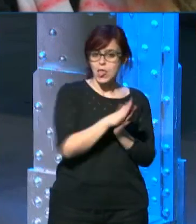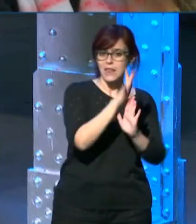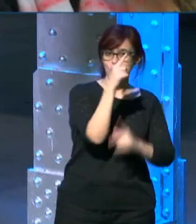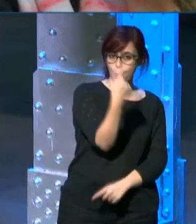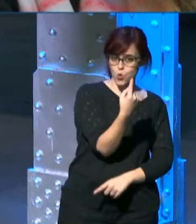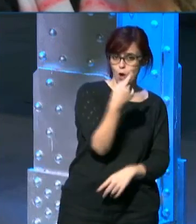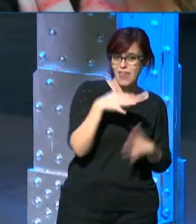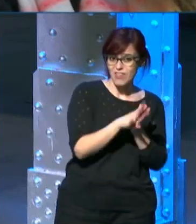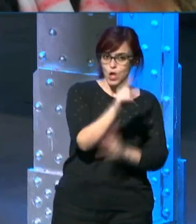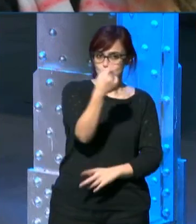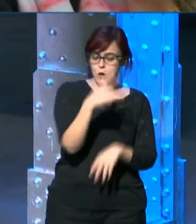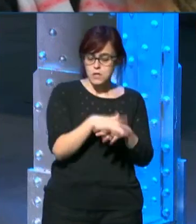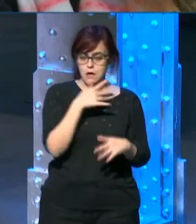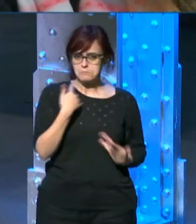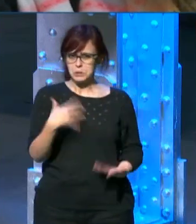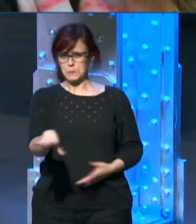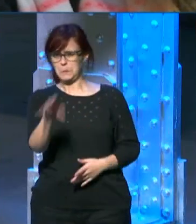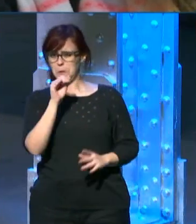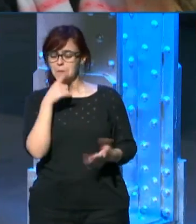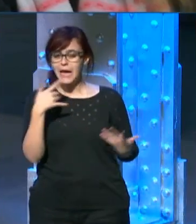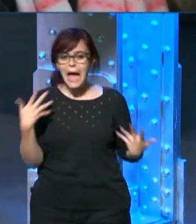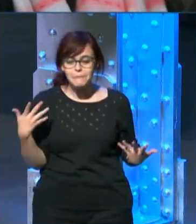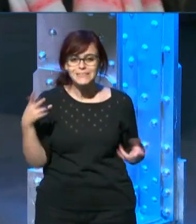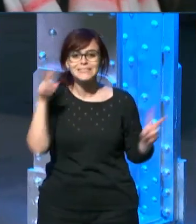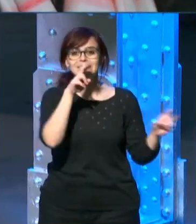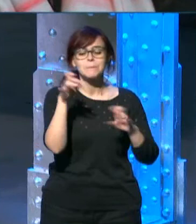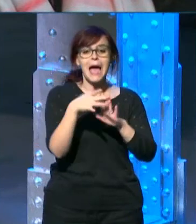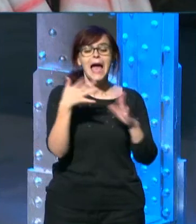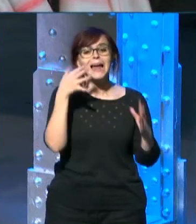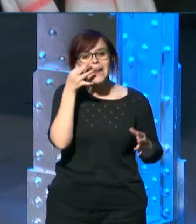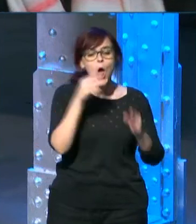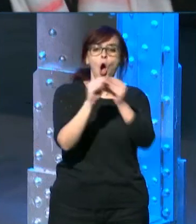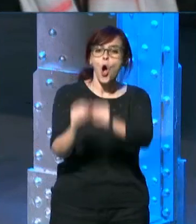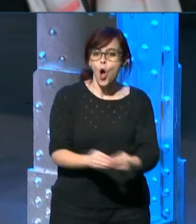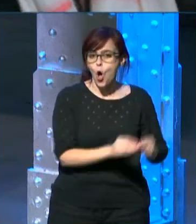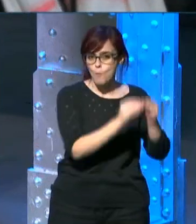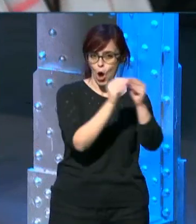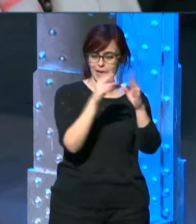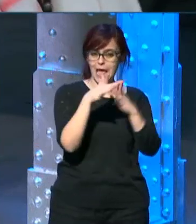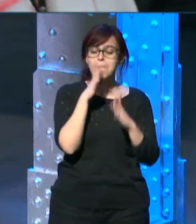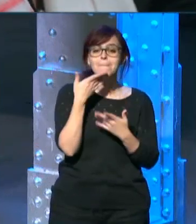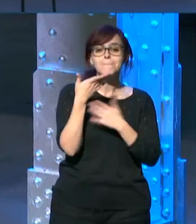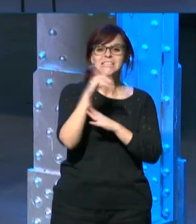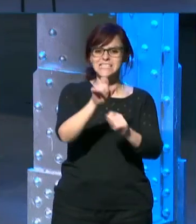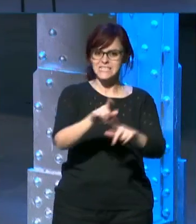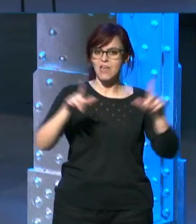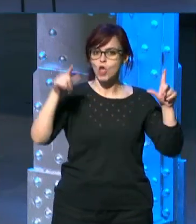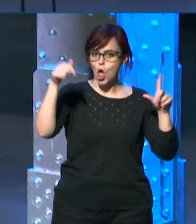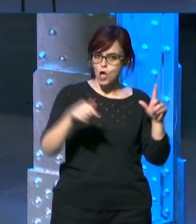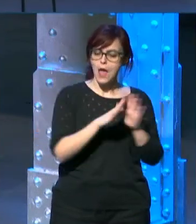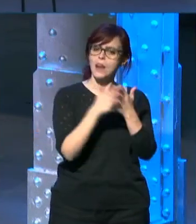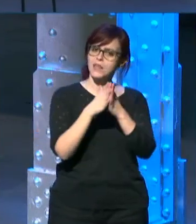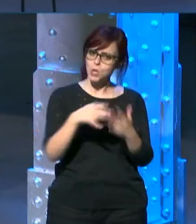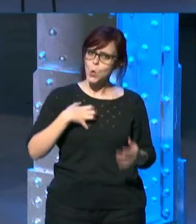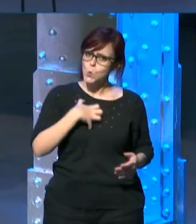no la he echado un ojo yo y entonces... Lo que no estaba homogénea era la presentación de hoy. El libro nos